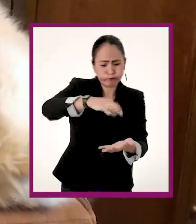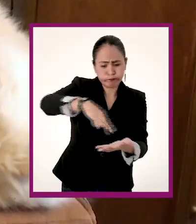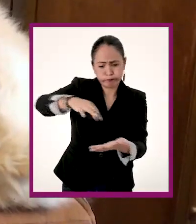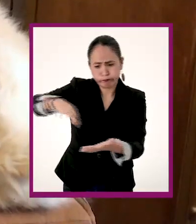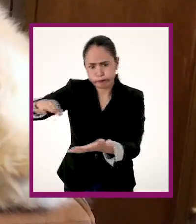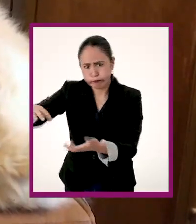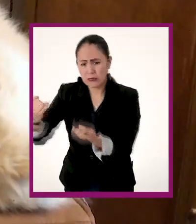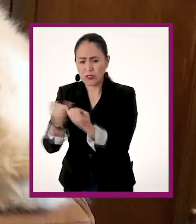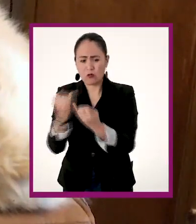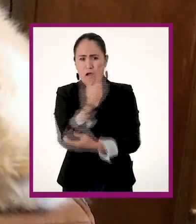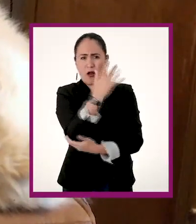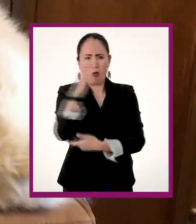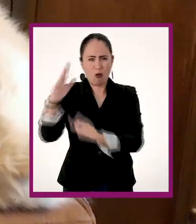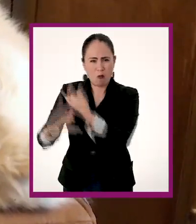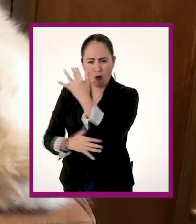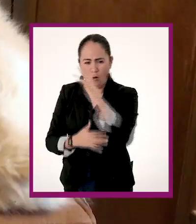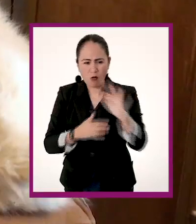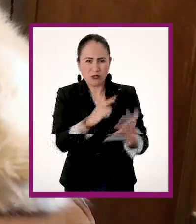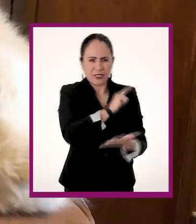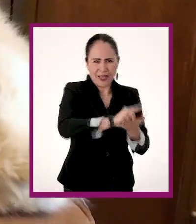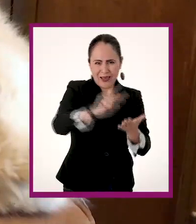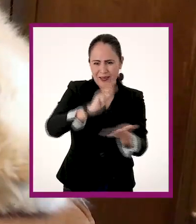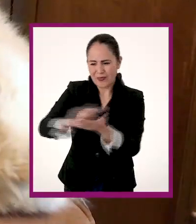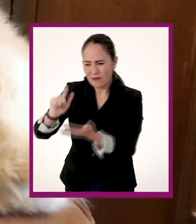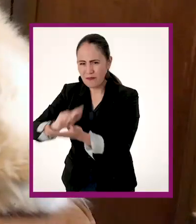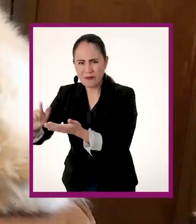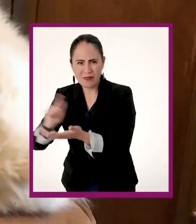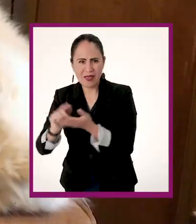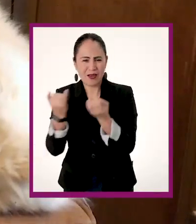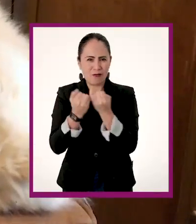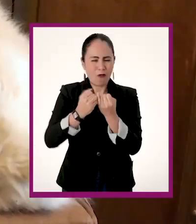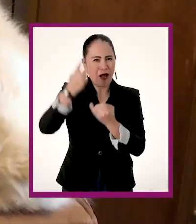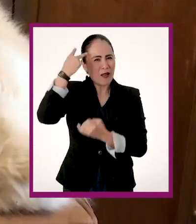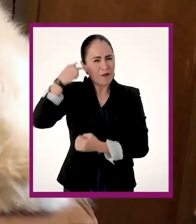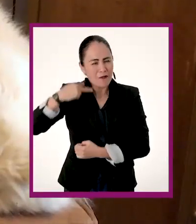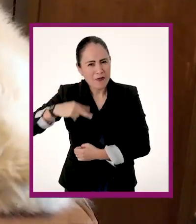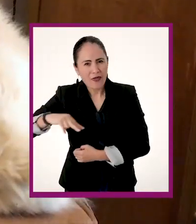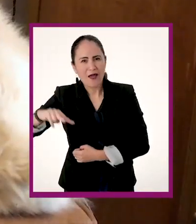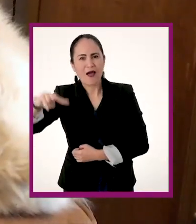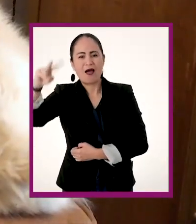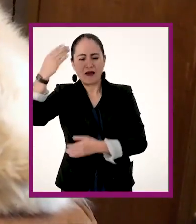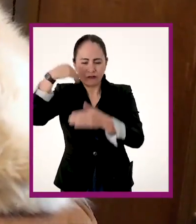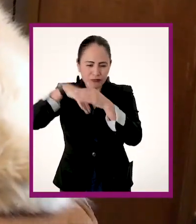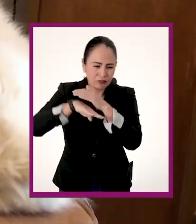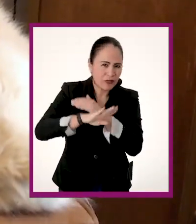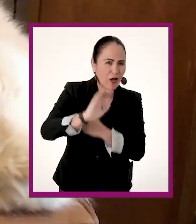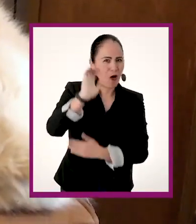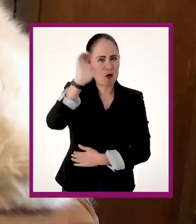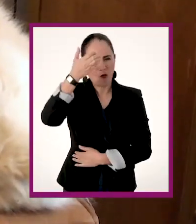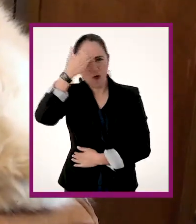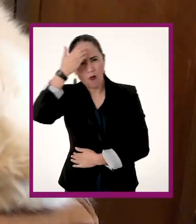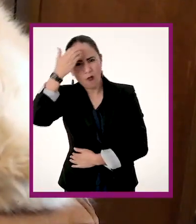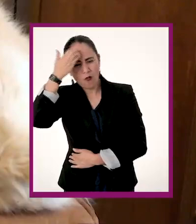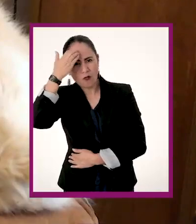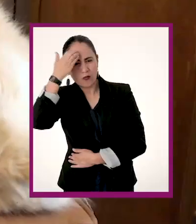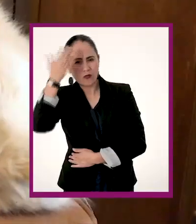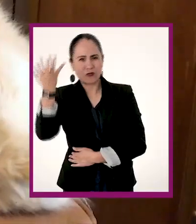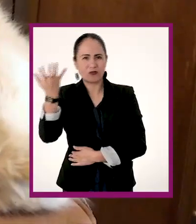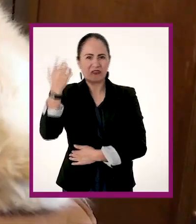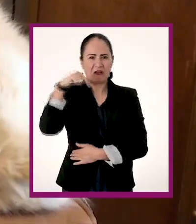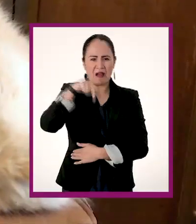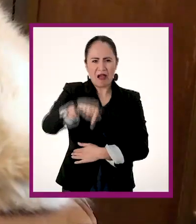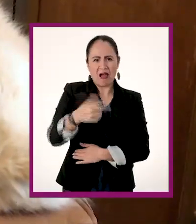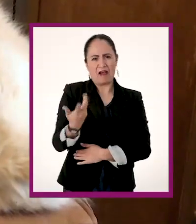reforestación, hemos estado limpiando bosques, hemos hecho excursiones para también conocer, por